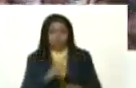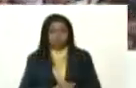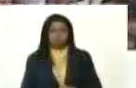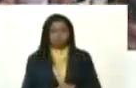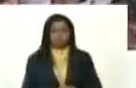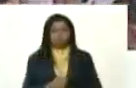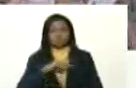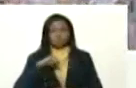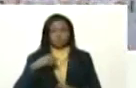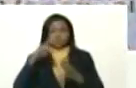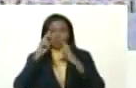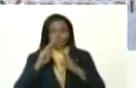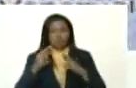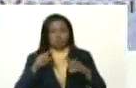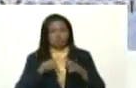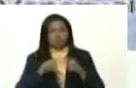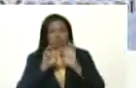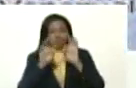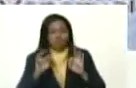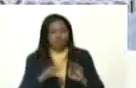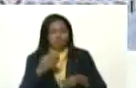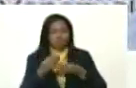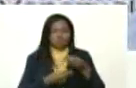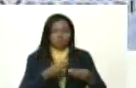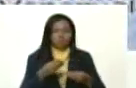Nuestra respuesta es los hechos.